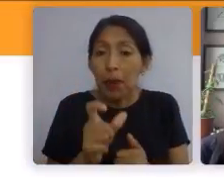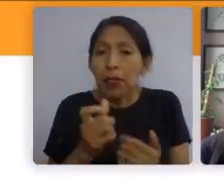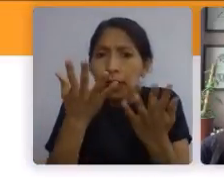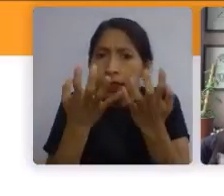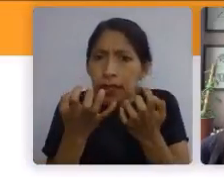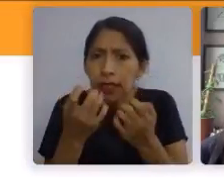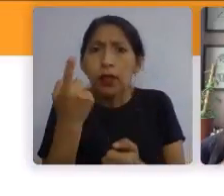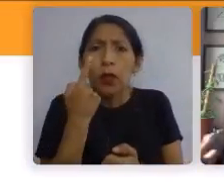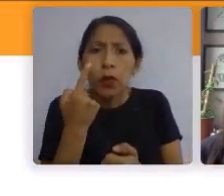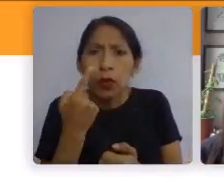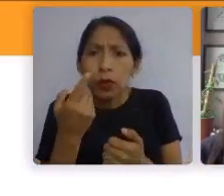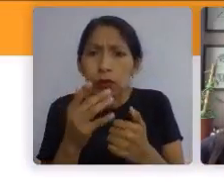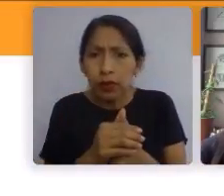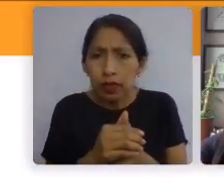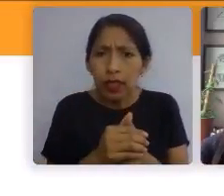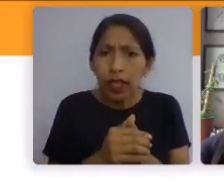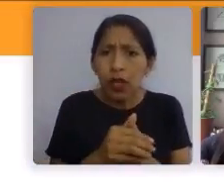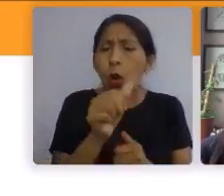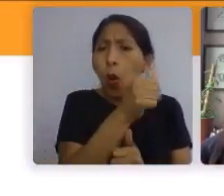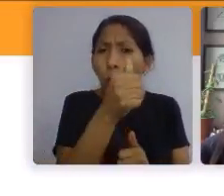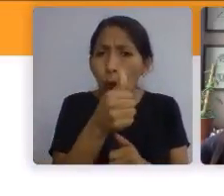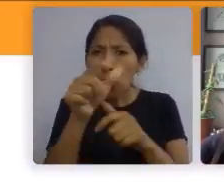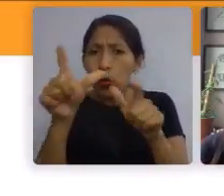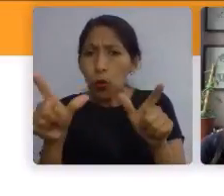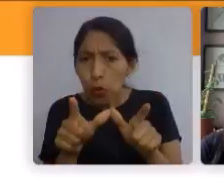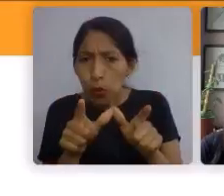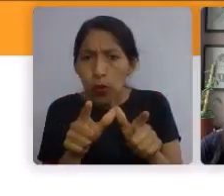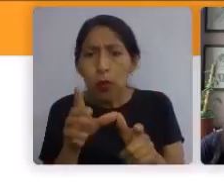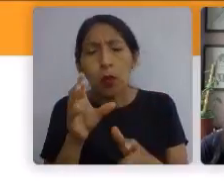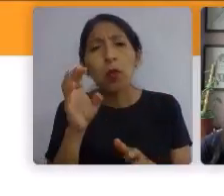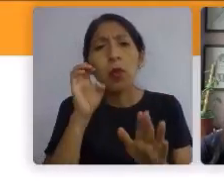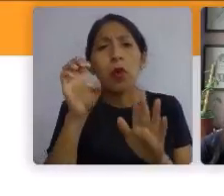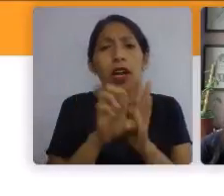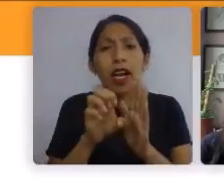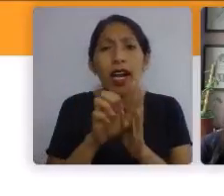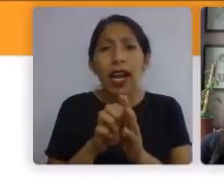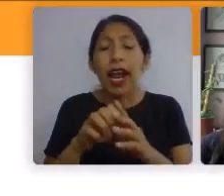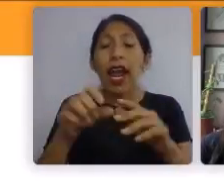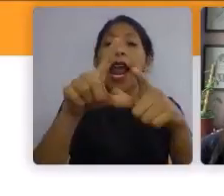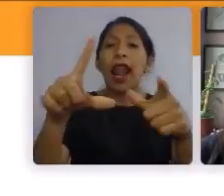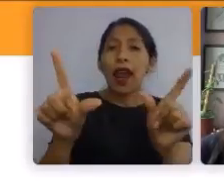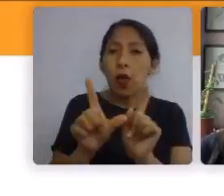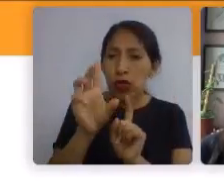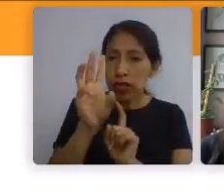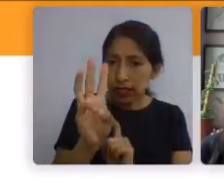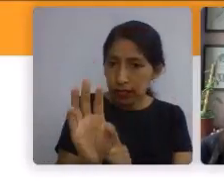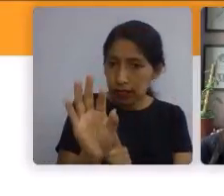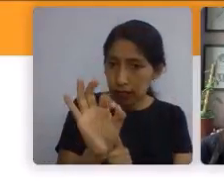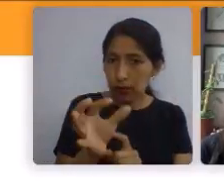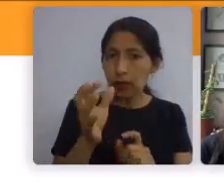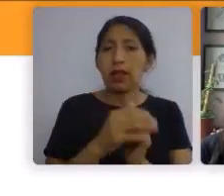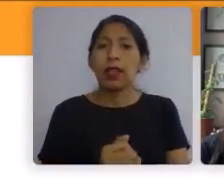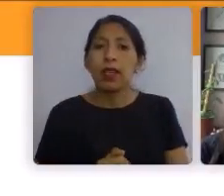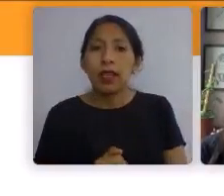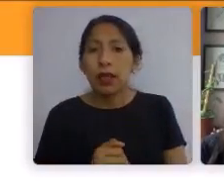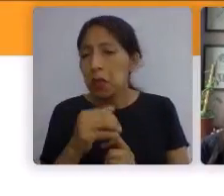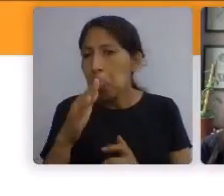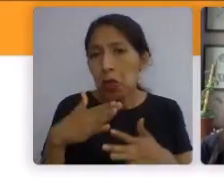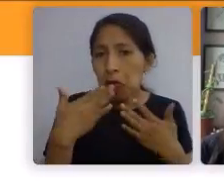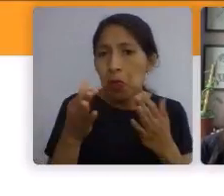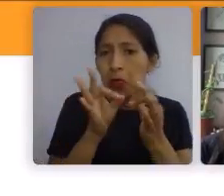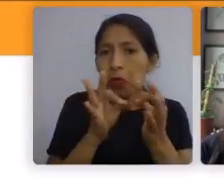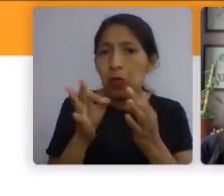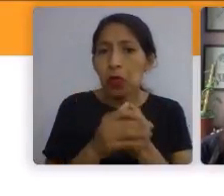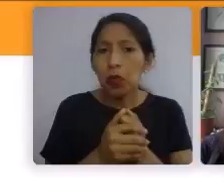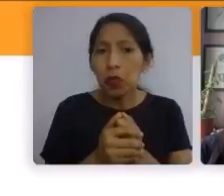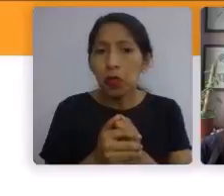interesadas en otros destinos, son otras rutas. Vamos a hablar, por ejemplo, de la Laguna 69, podemos hablar también